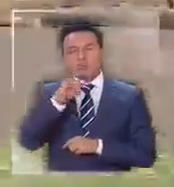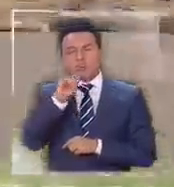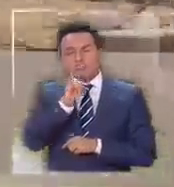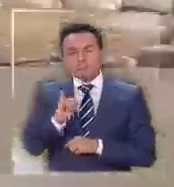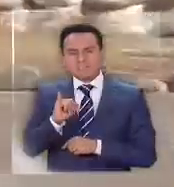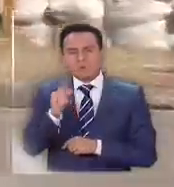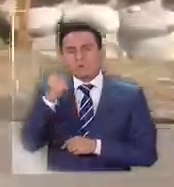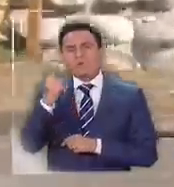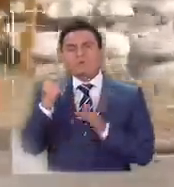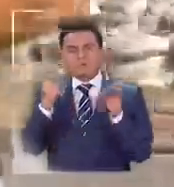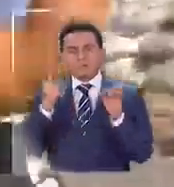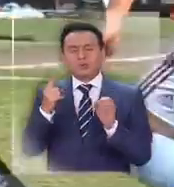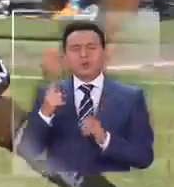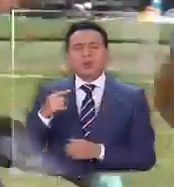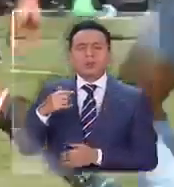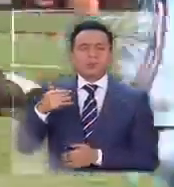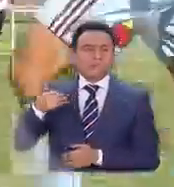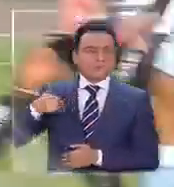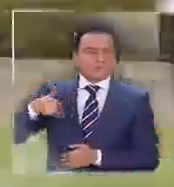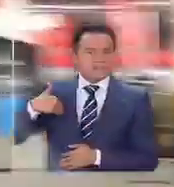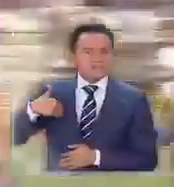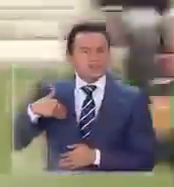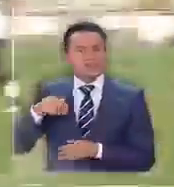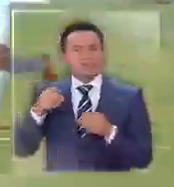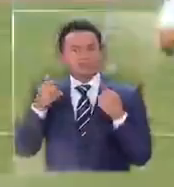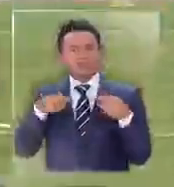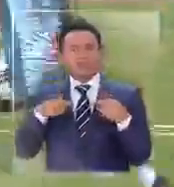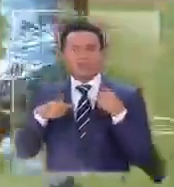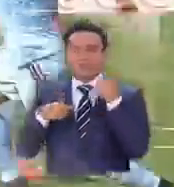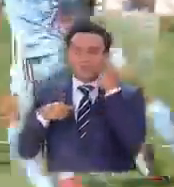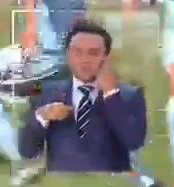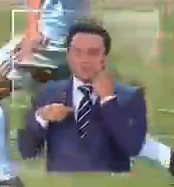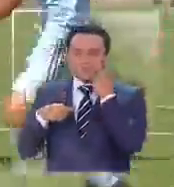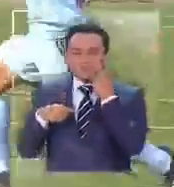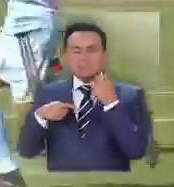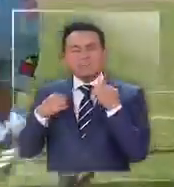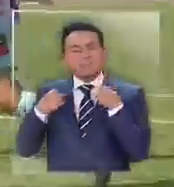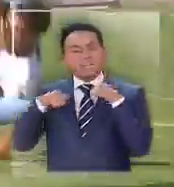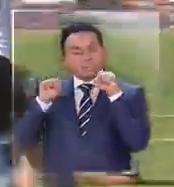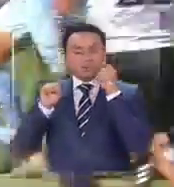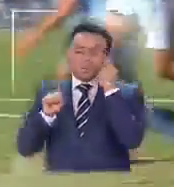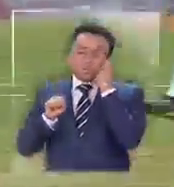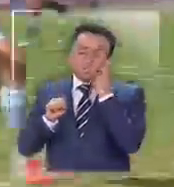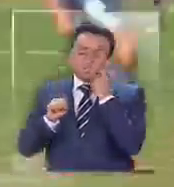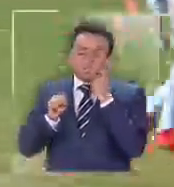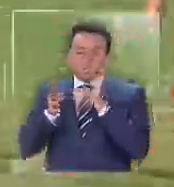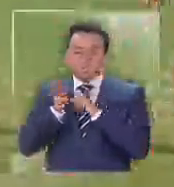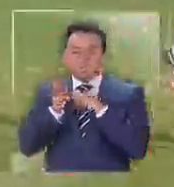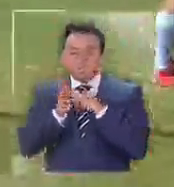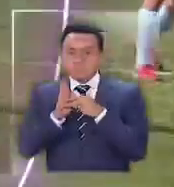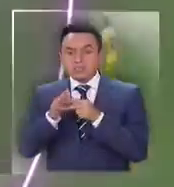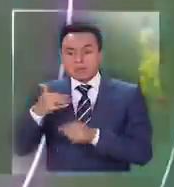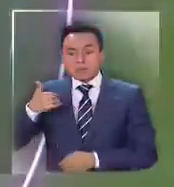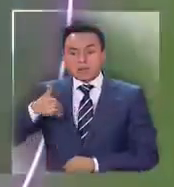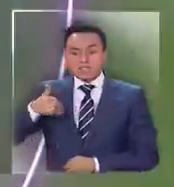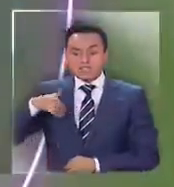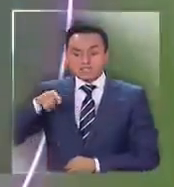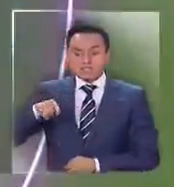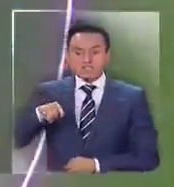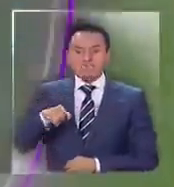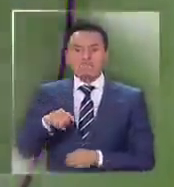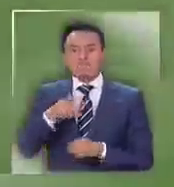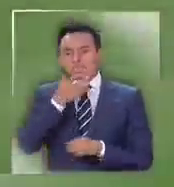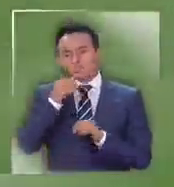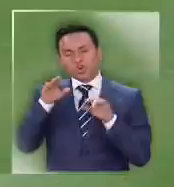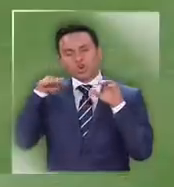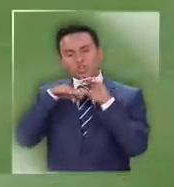marcaba el 1-0 de Palestino sobre O'Higgins. Terminó ganando el partido O'Higgins. Hay crisis en Palestino. Lindo gol